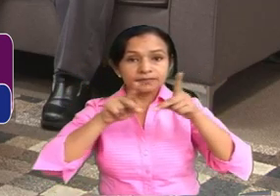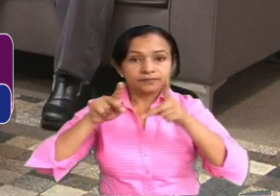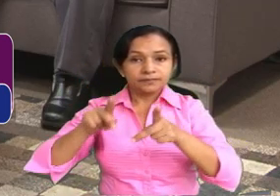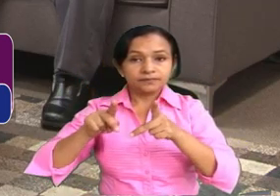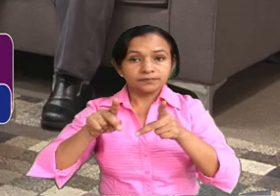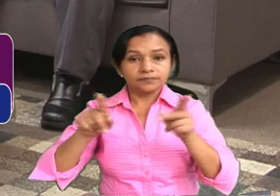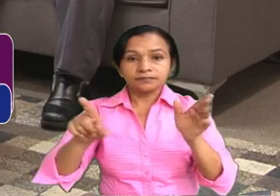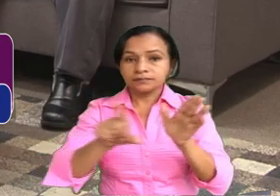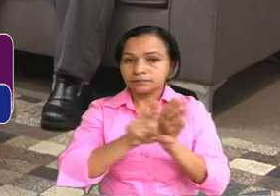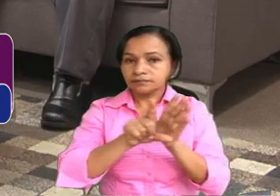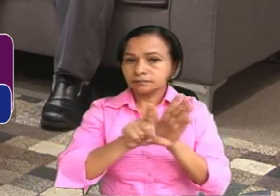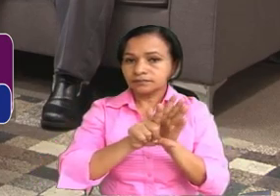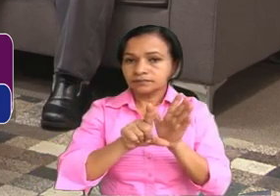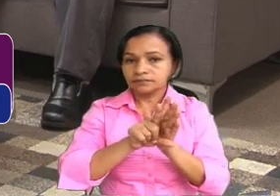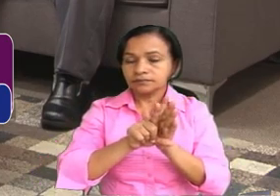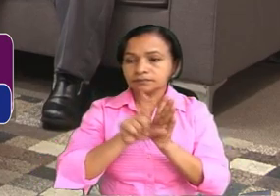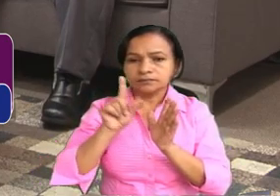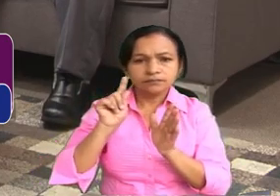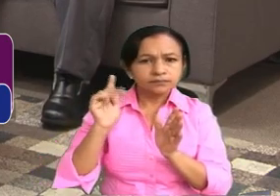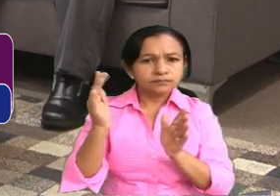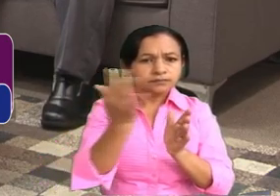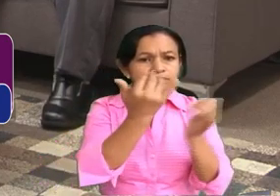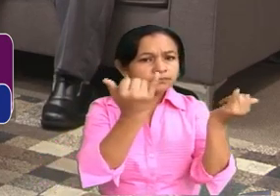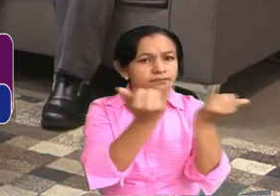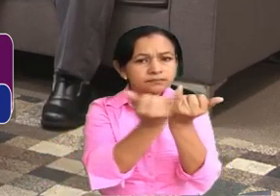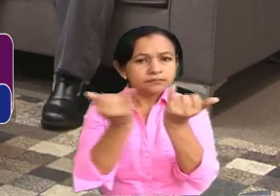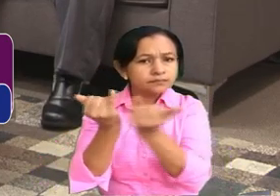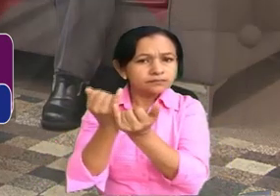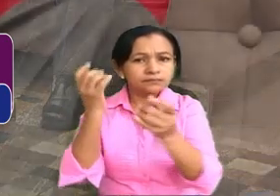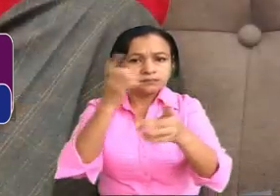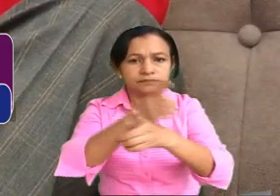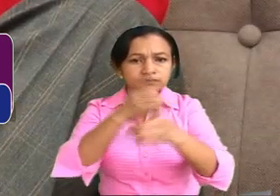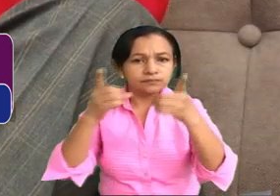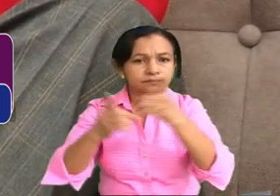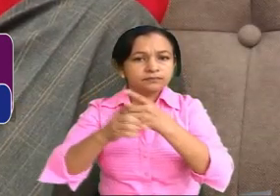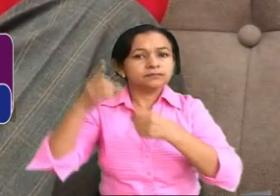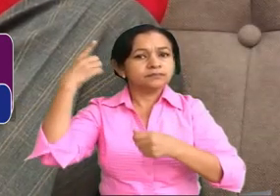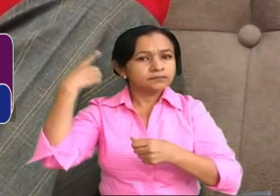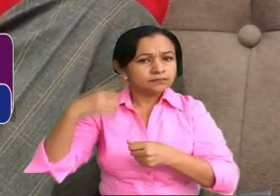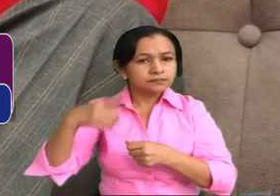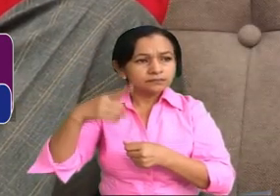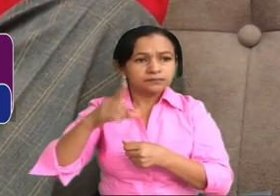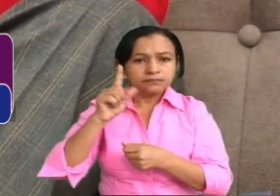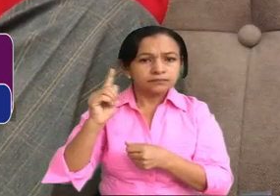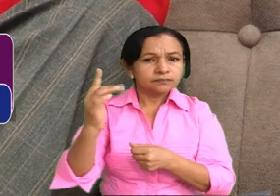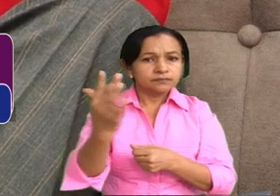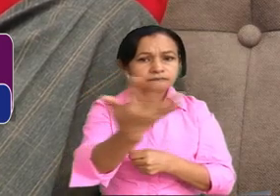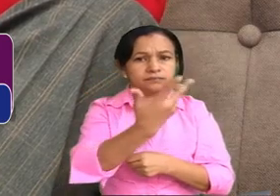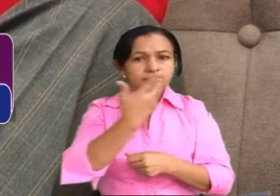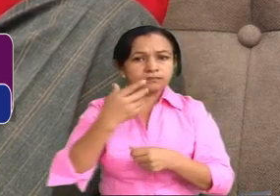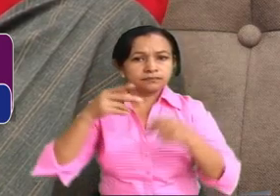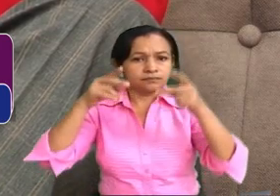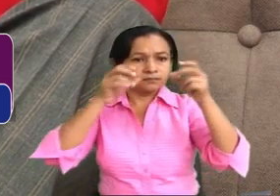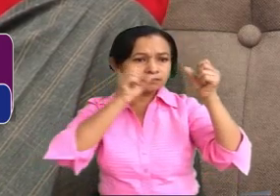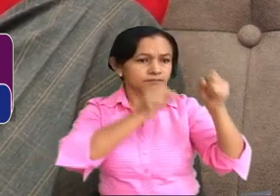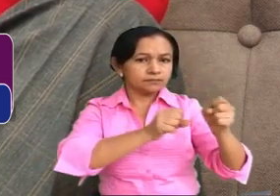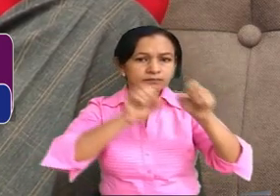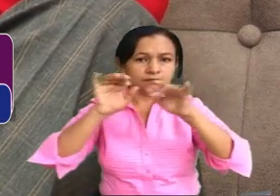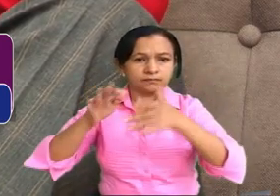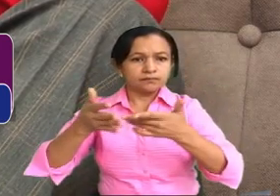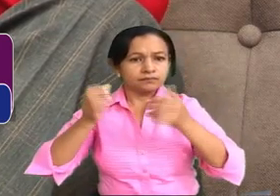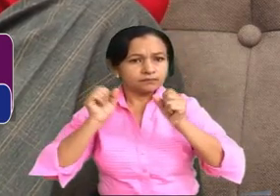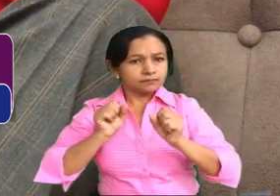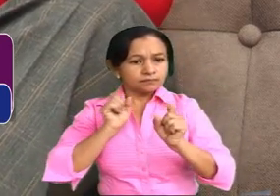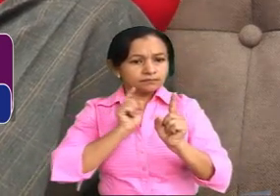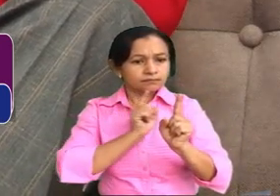la ley dice, que todos somos iguales, tenemos los mismos deberes y derechos. Por lo tanto, a él no lo tienen, o a él o a ella lo pueden seguir.